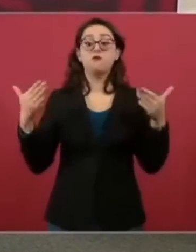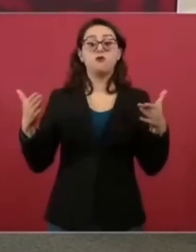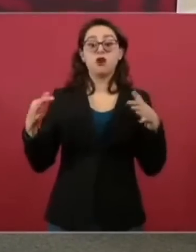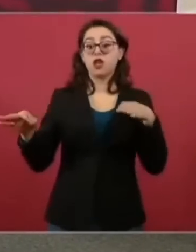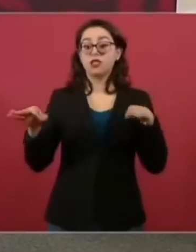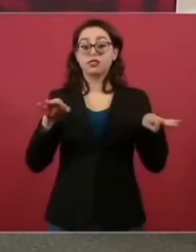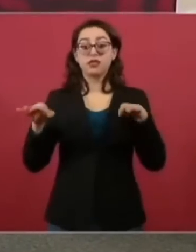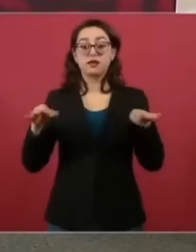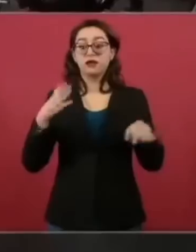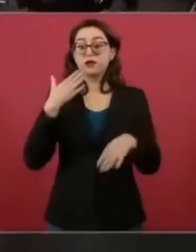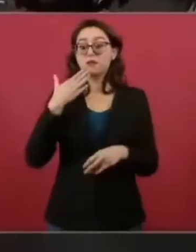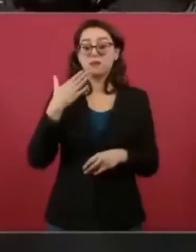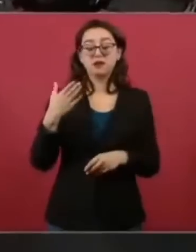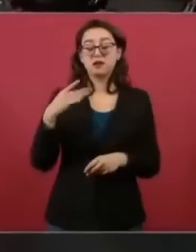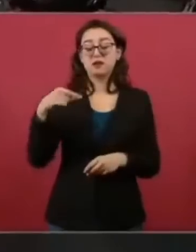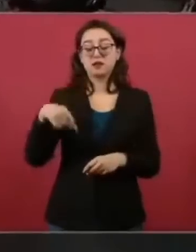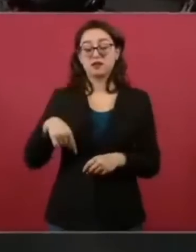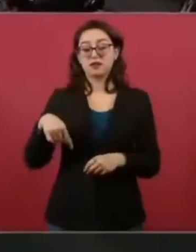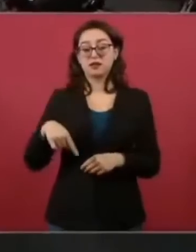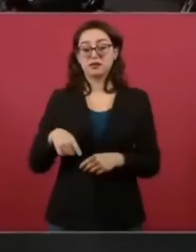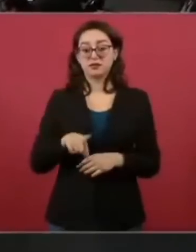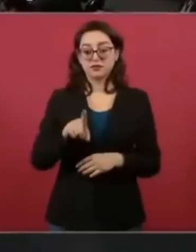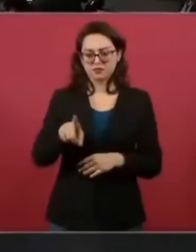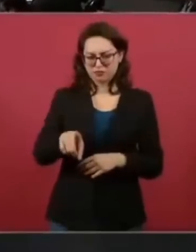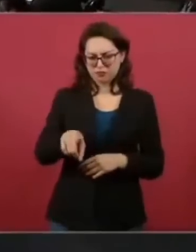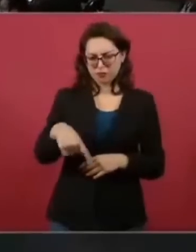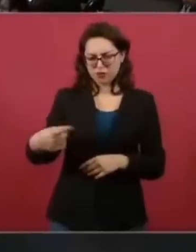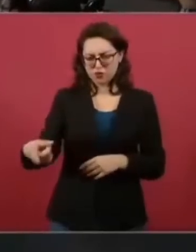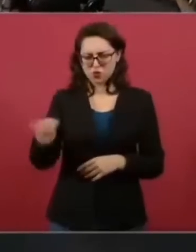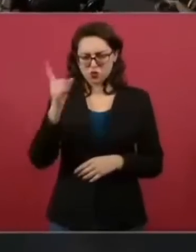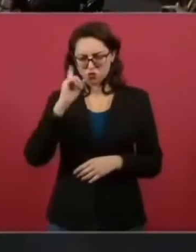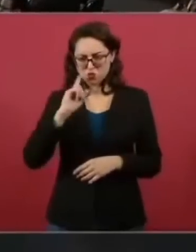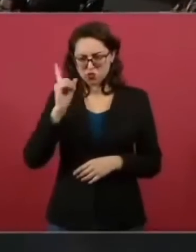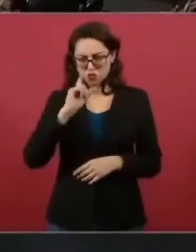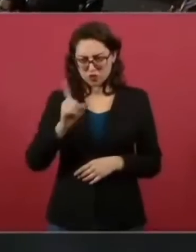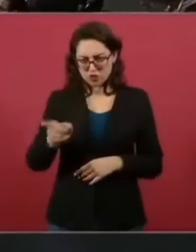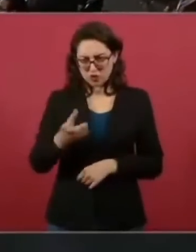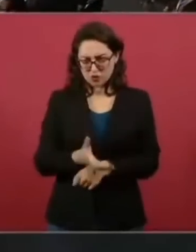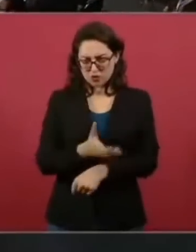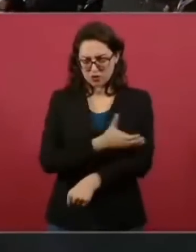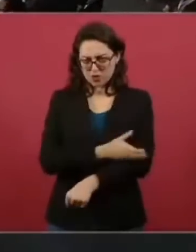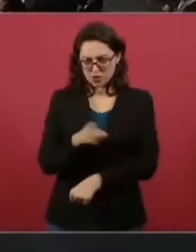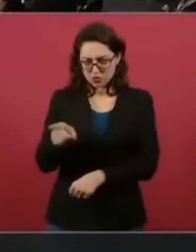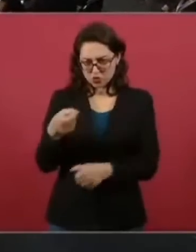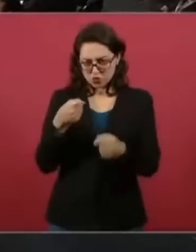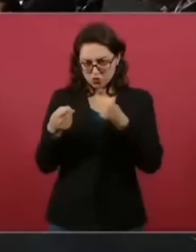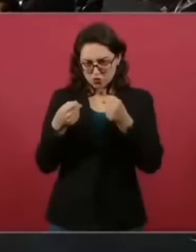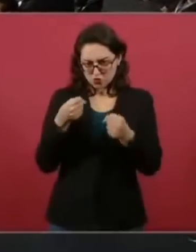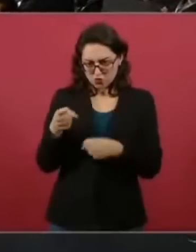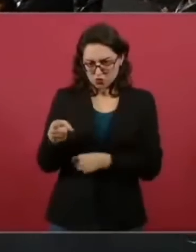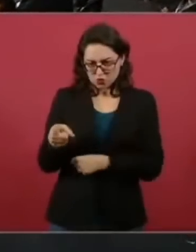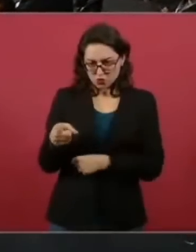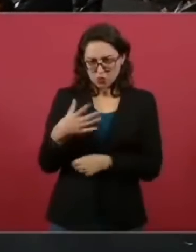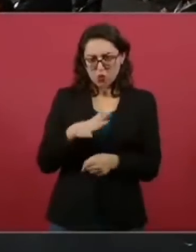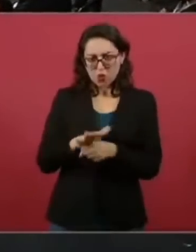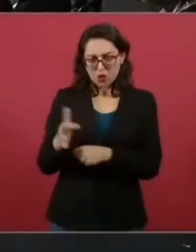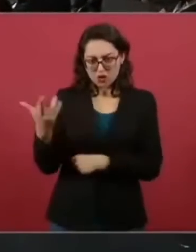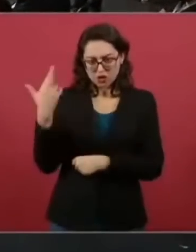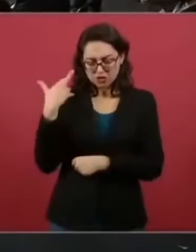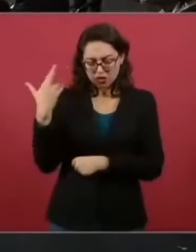¿Cuál es tu medio de comunicación? No, la compañera. Enfoque Noticias. Ah, ¿de dónde? ¿Pero de qué